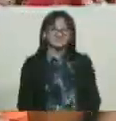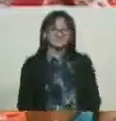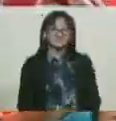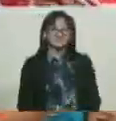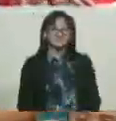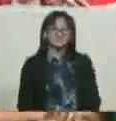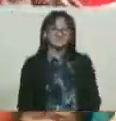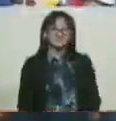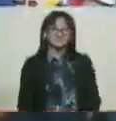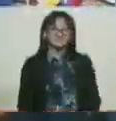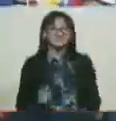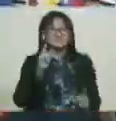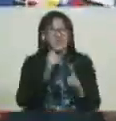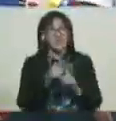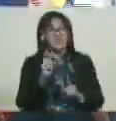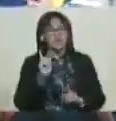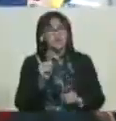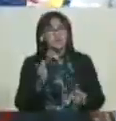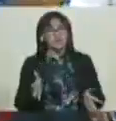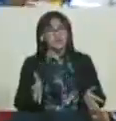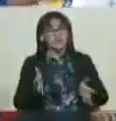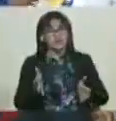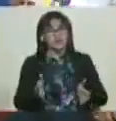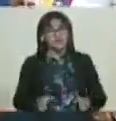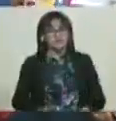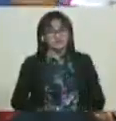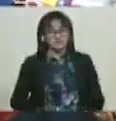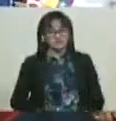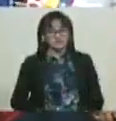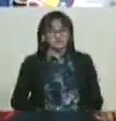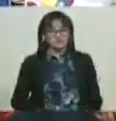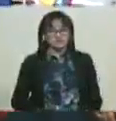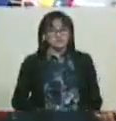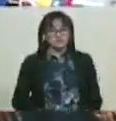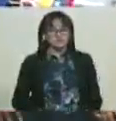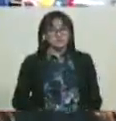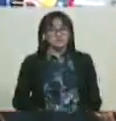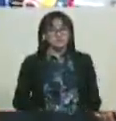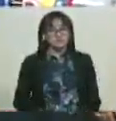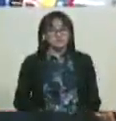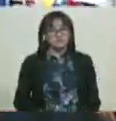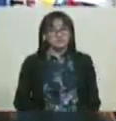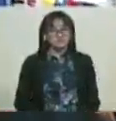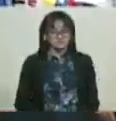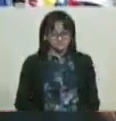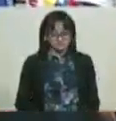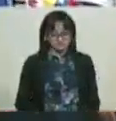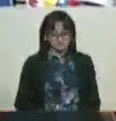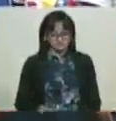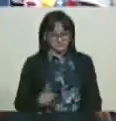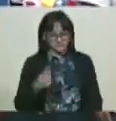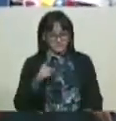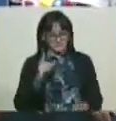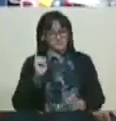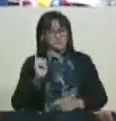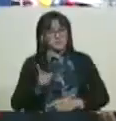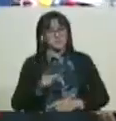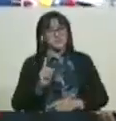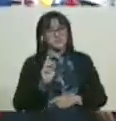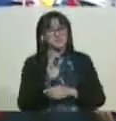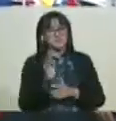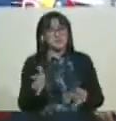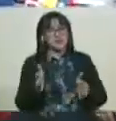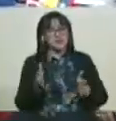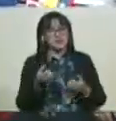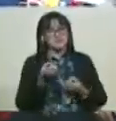para eso vamos a ganar pero también tenemos que ganar muy